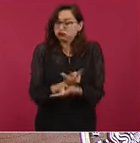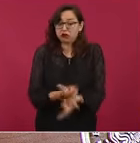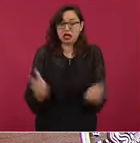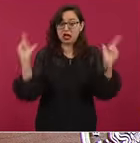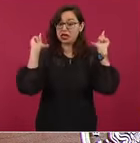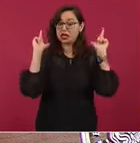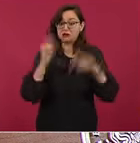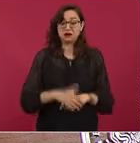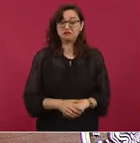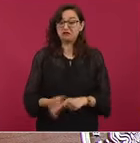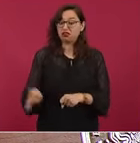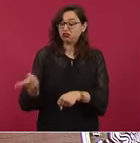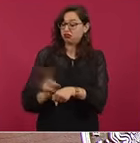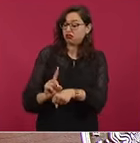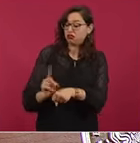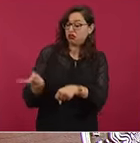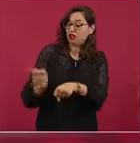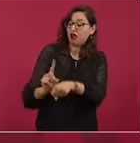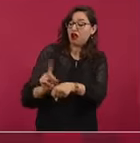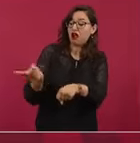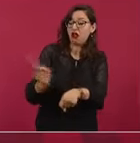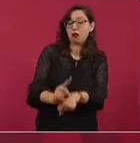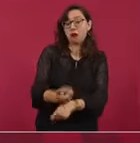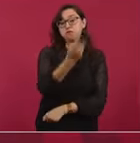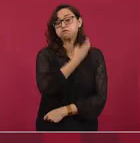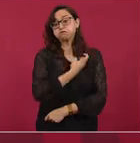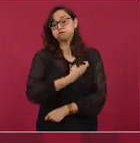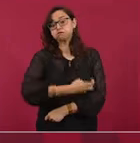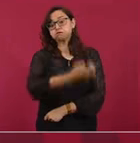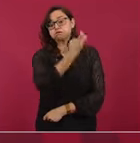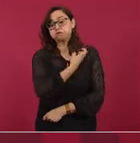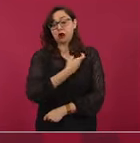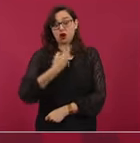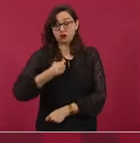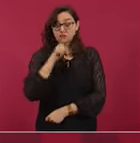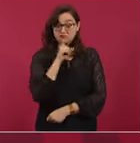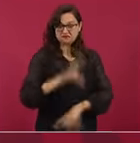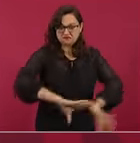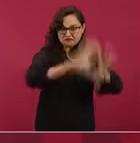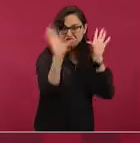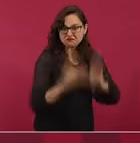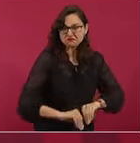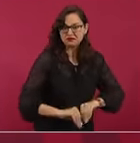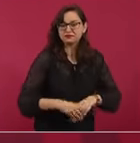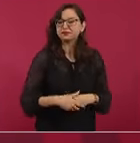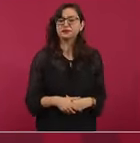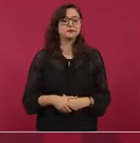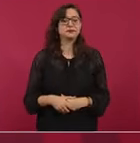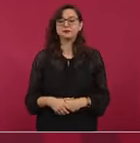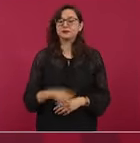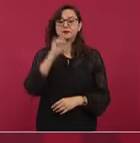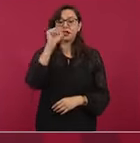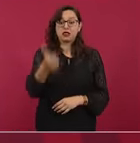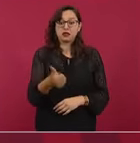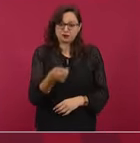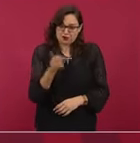un día sí y el otro también. Y yo no los insulto. Yo nada más